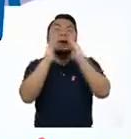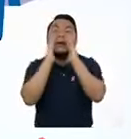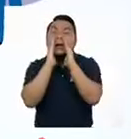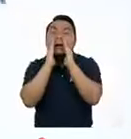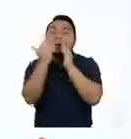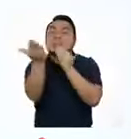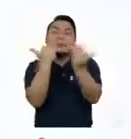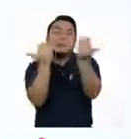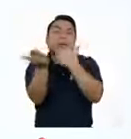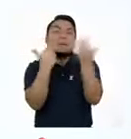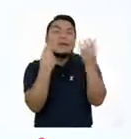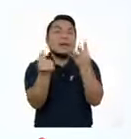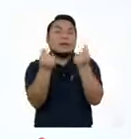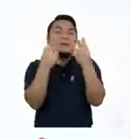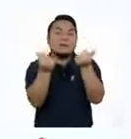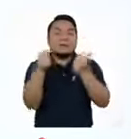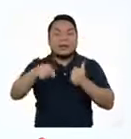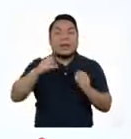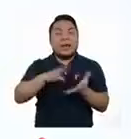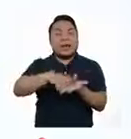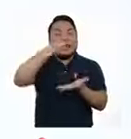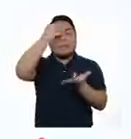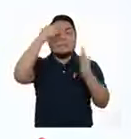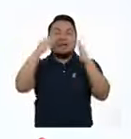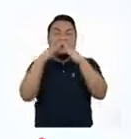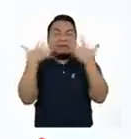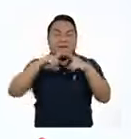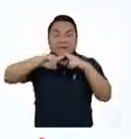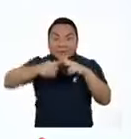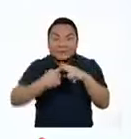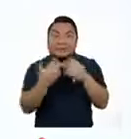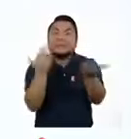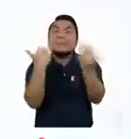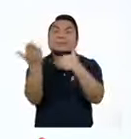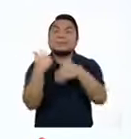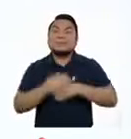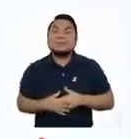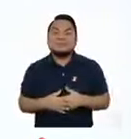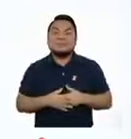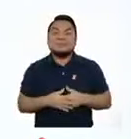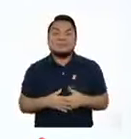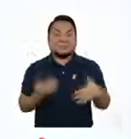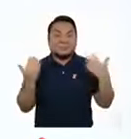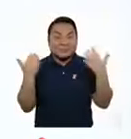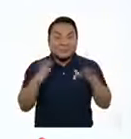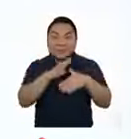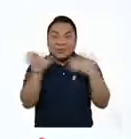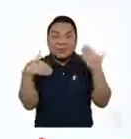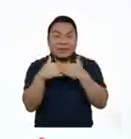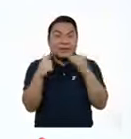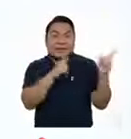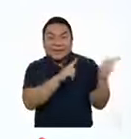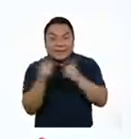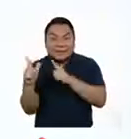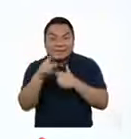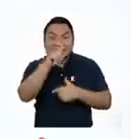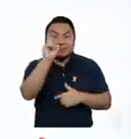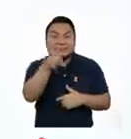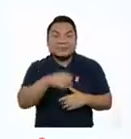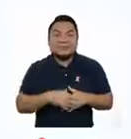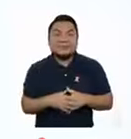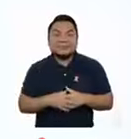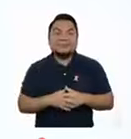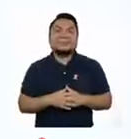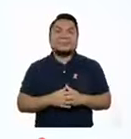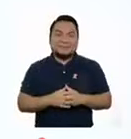¡Por favor, vengan pronto! ¡Aprendo en Casa está por comenzar! ¿Ya estamos todos listos?